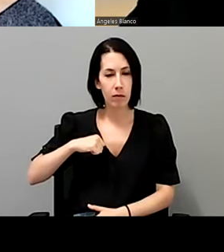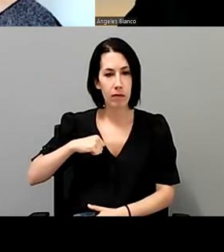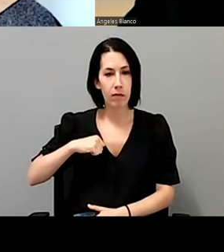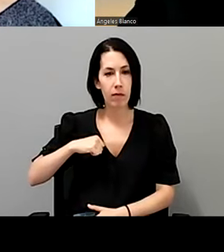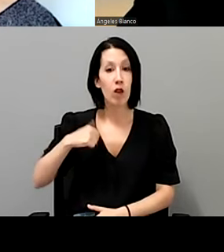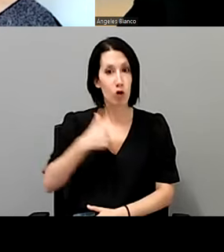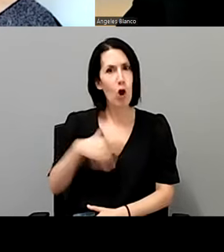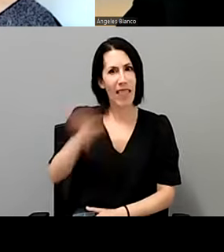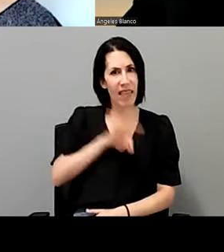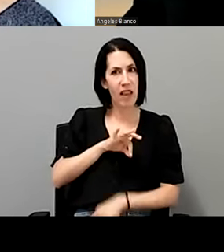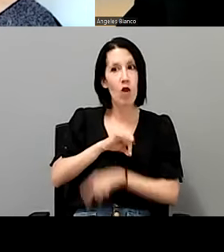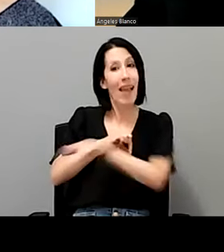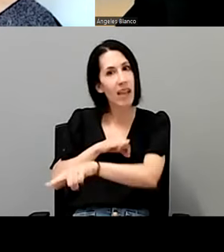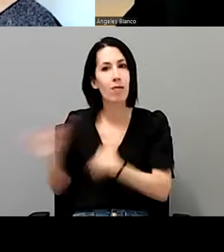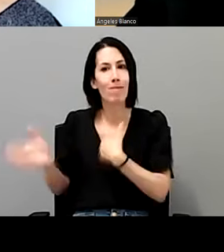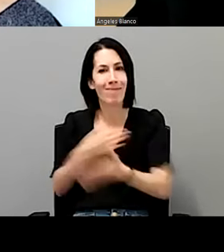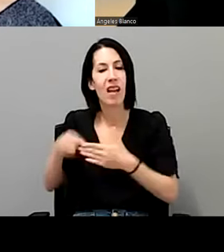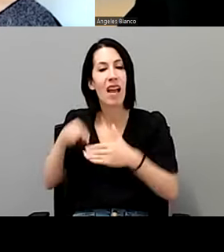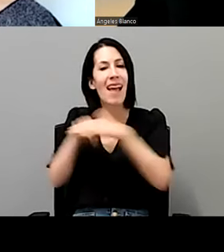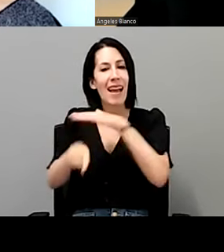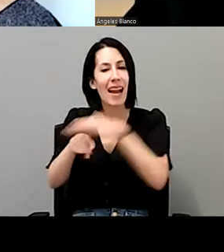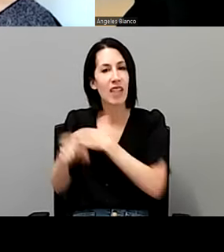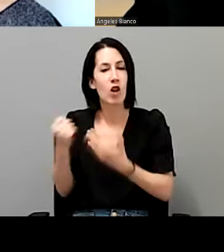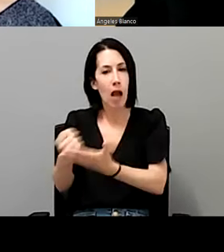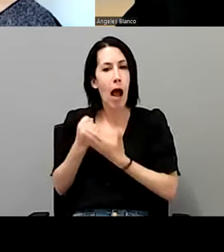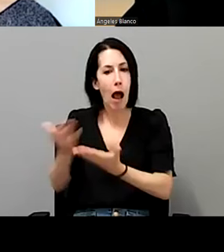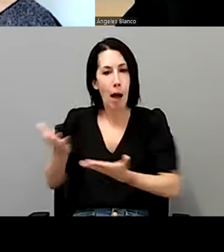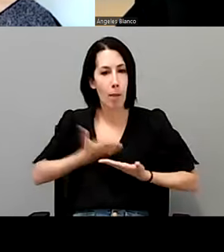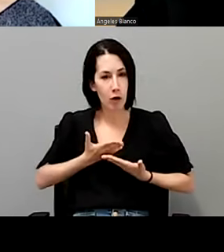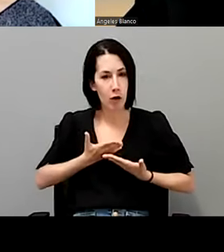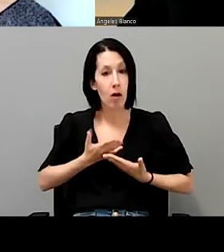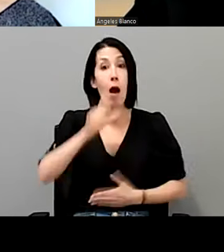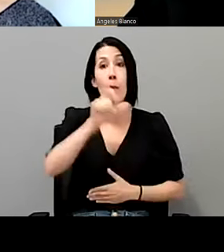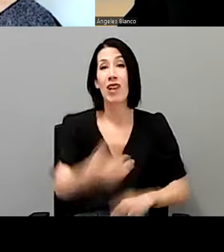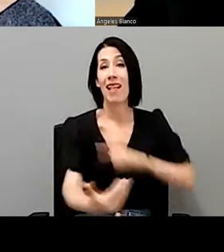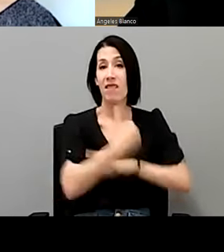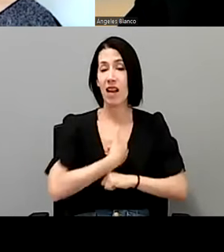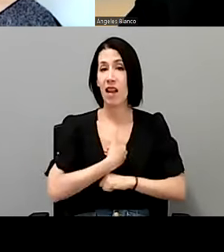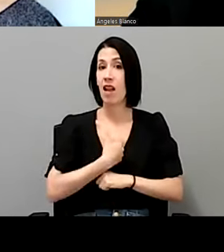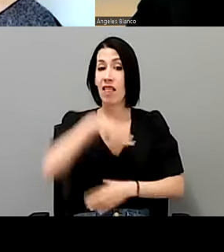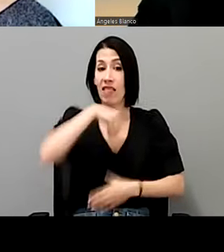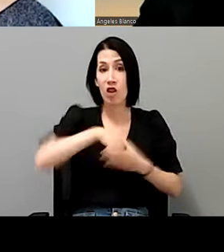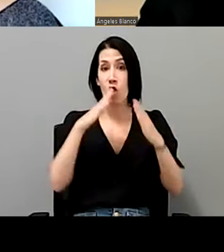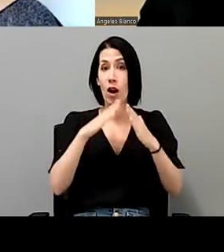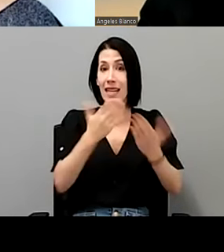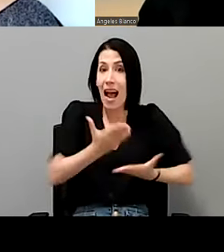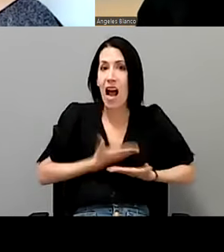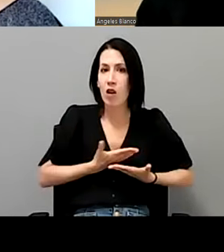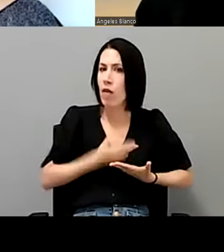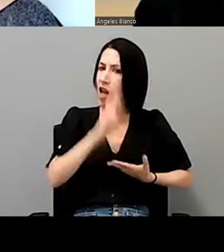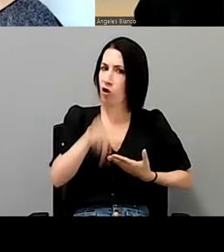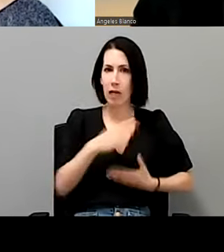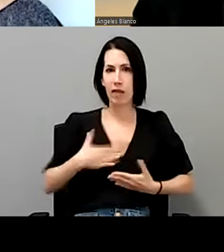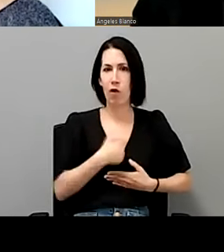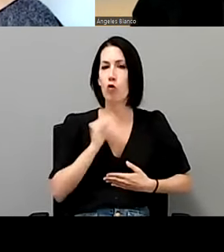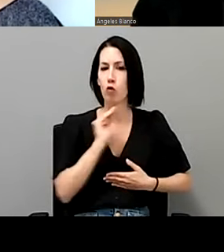gestión. Un auxiliar de ayuda a domicilio no está para eso. Está para auxiliarte en